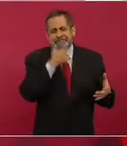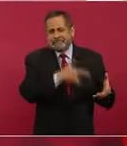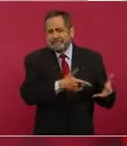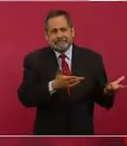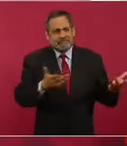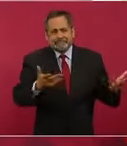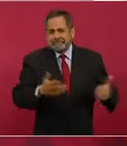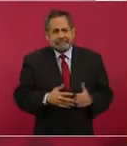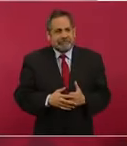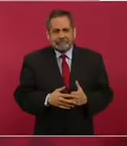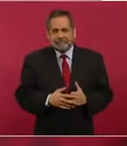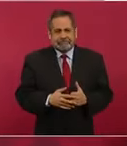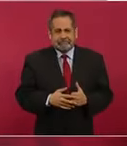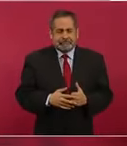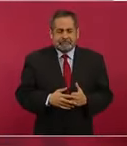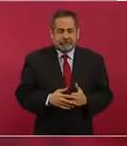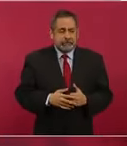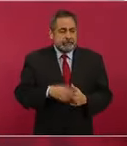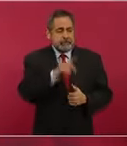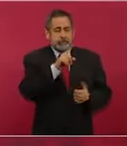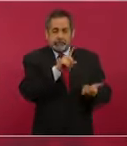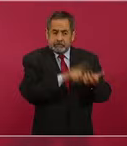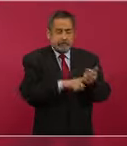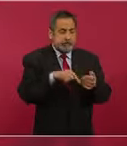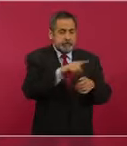está terminando la simulación,